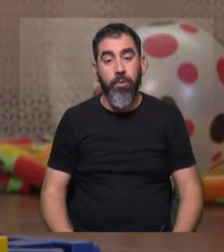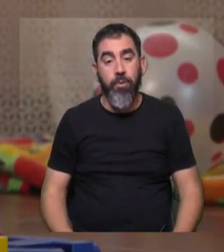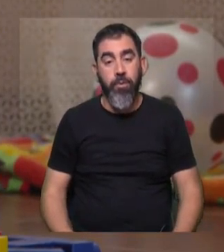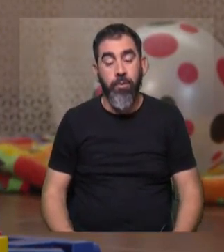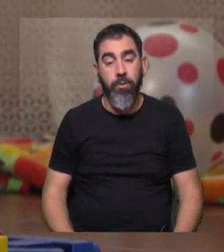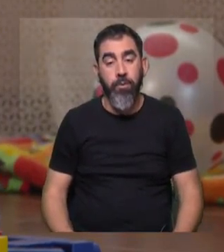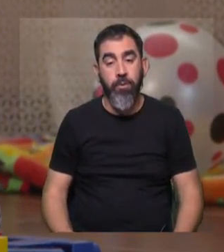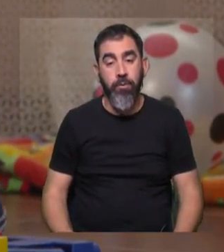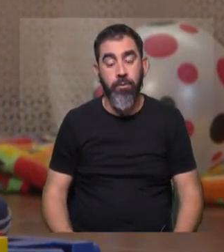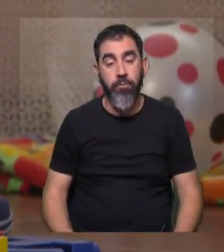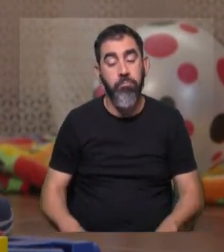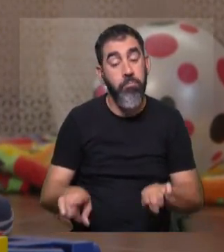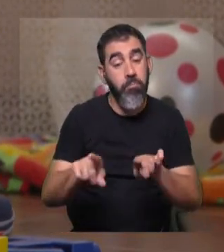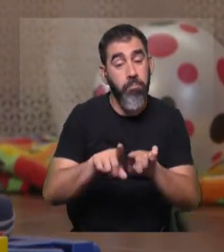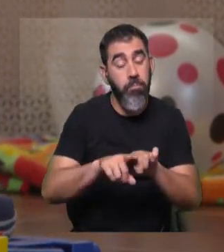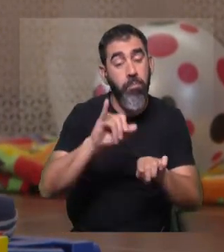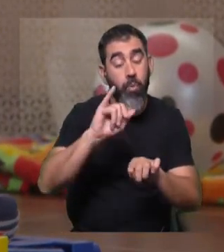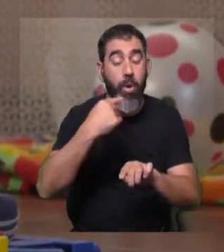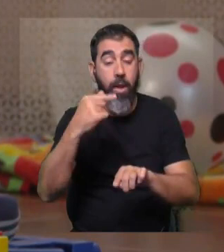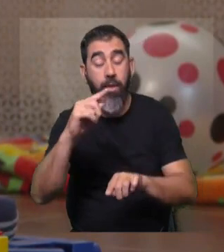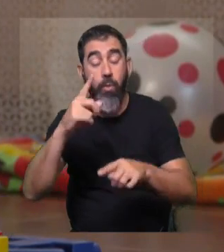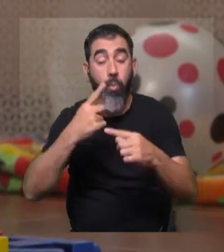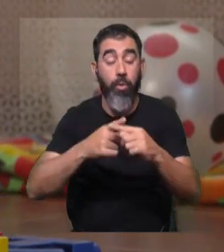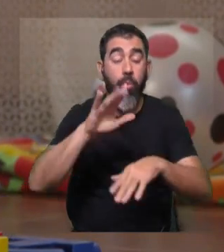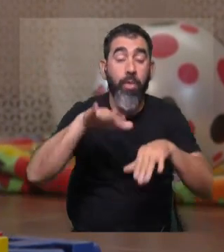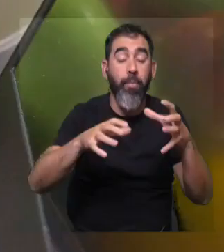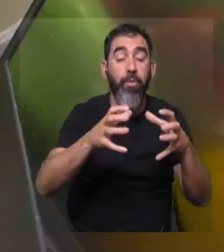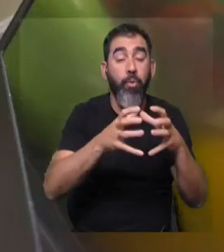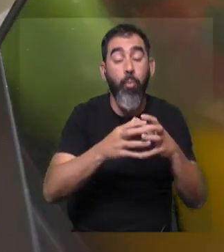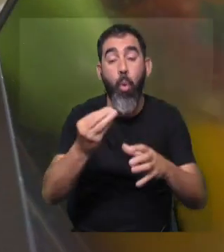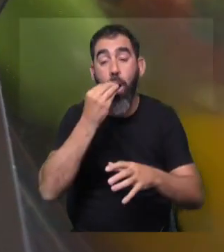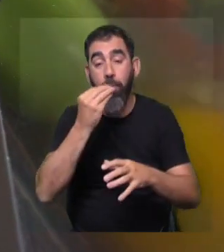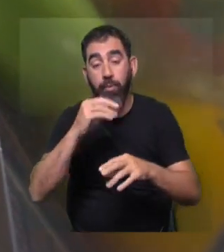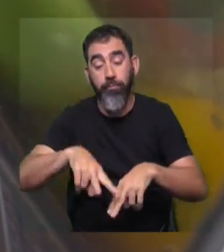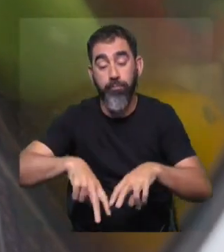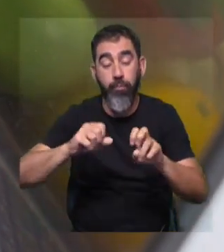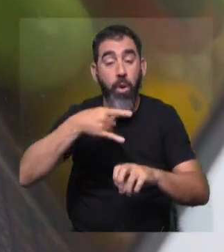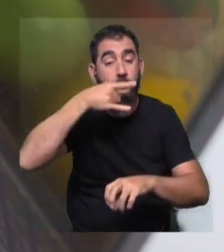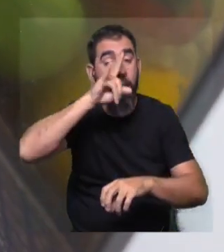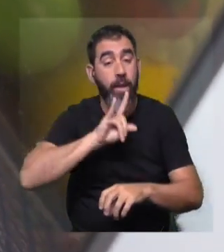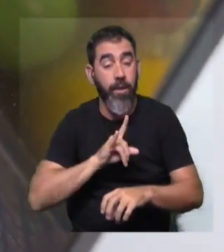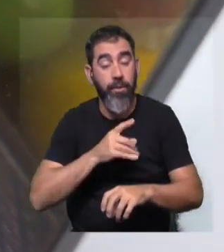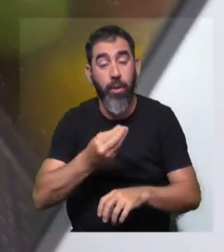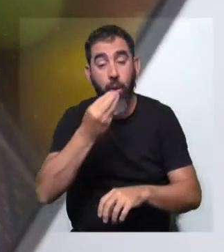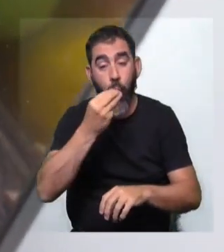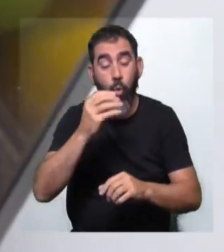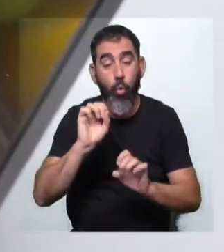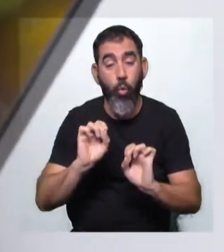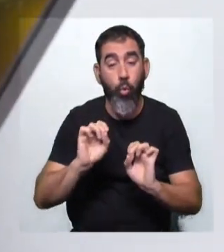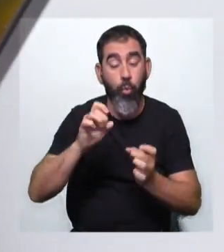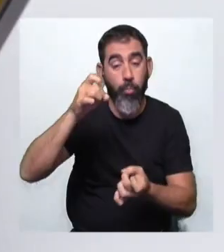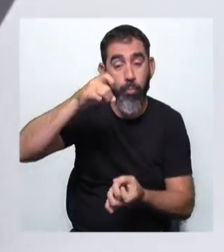Hubo una correlación positiva o negativa entre distintos grupos de alimentos, que nosotros estudiamos los lácteos, el consumo de